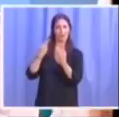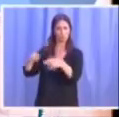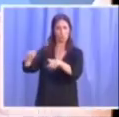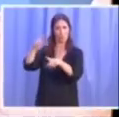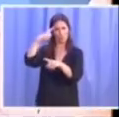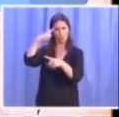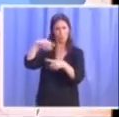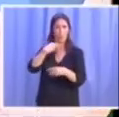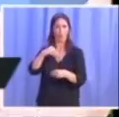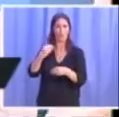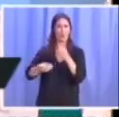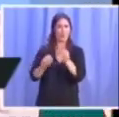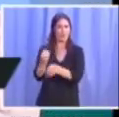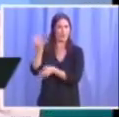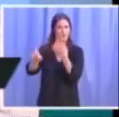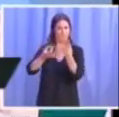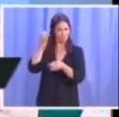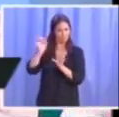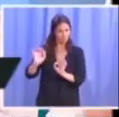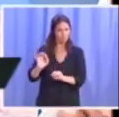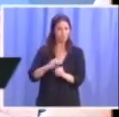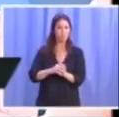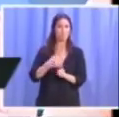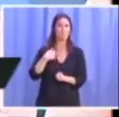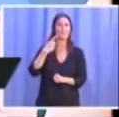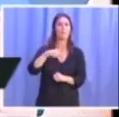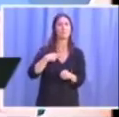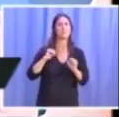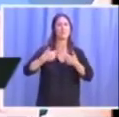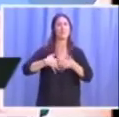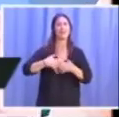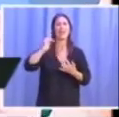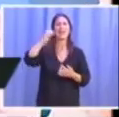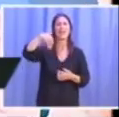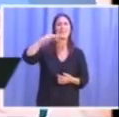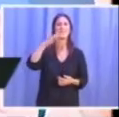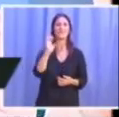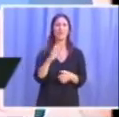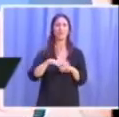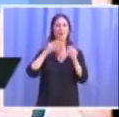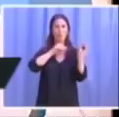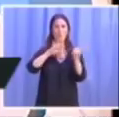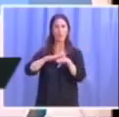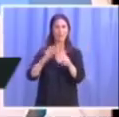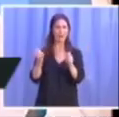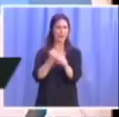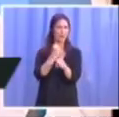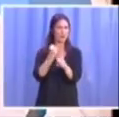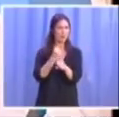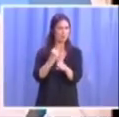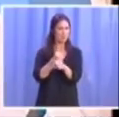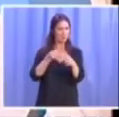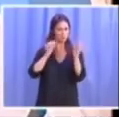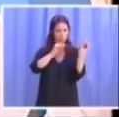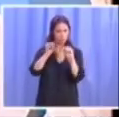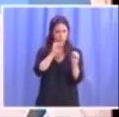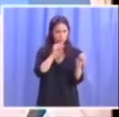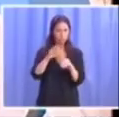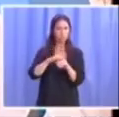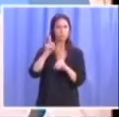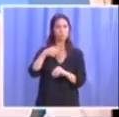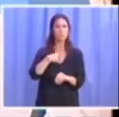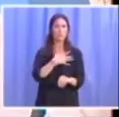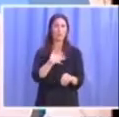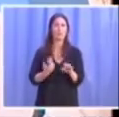Hemos pensado en poner en marcha de nuevo el INFE para formarlos para tener empleo. Y hemos puesto en marcha